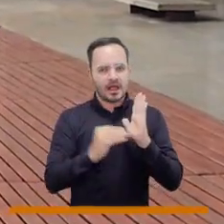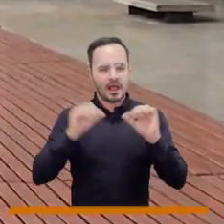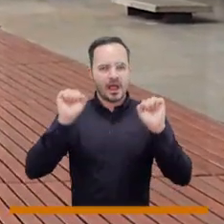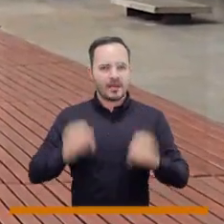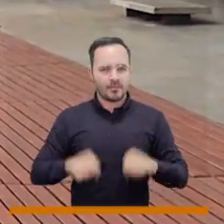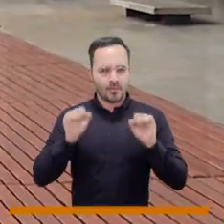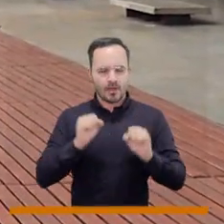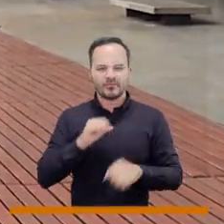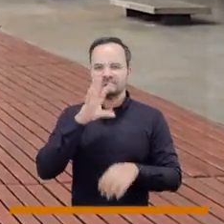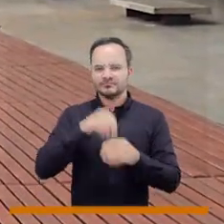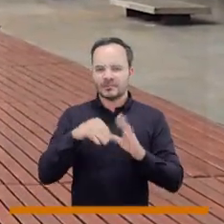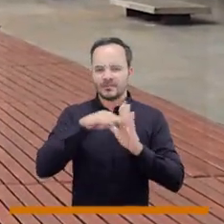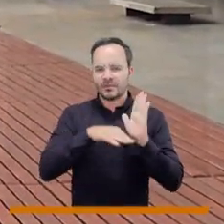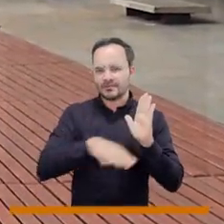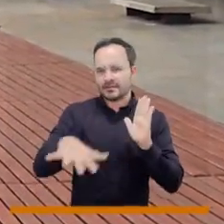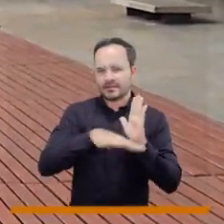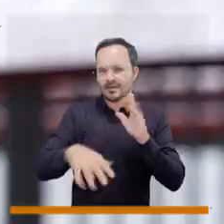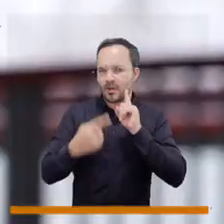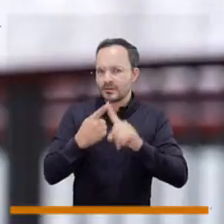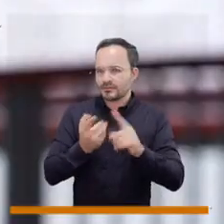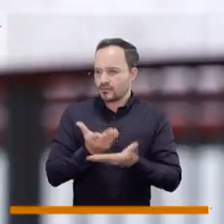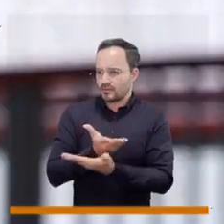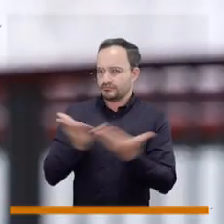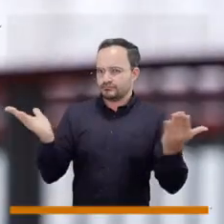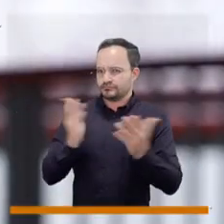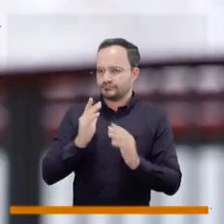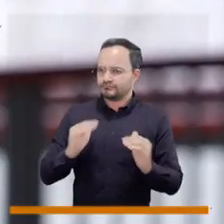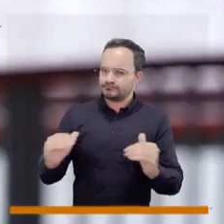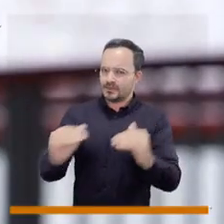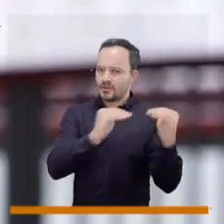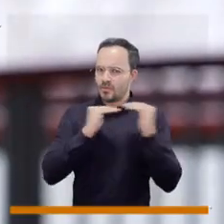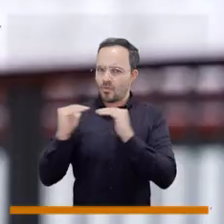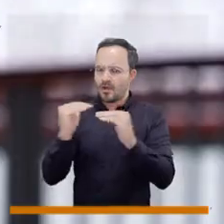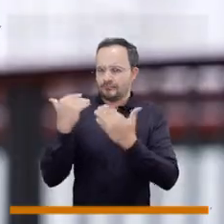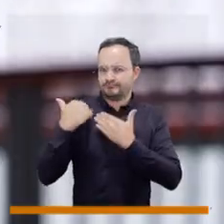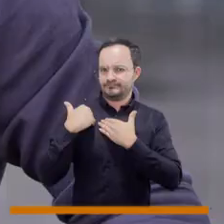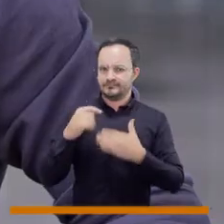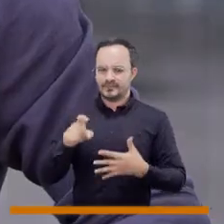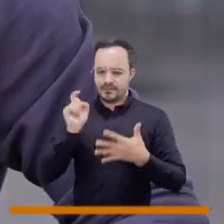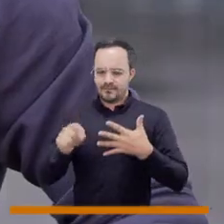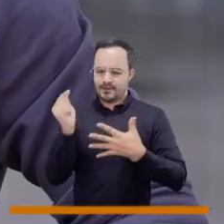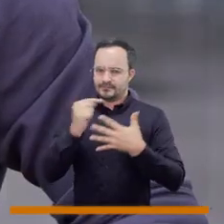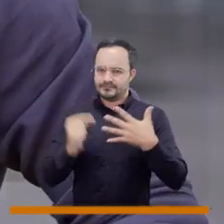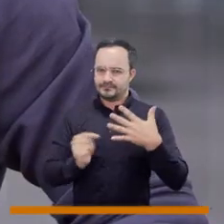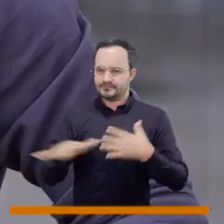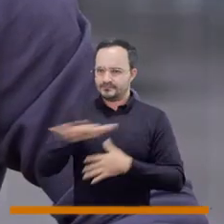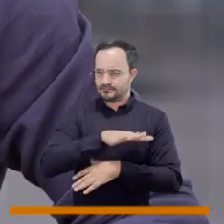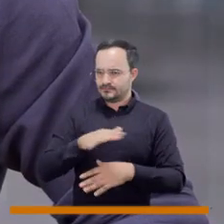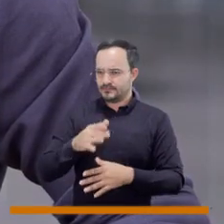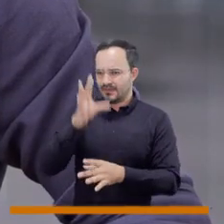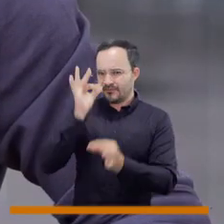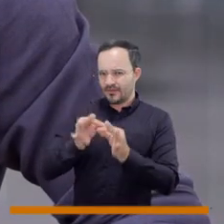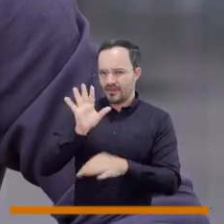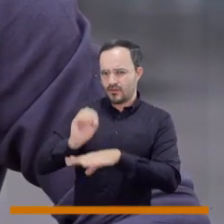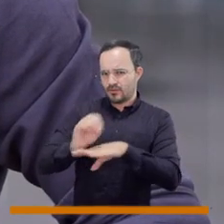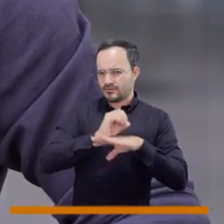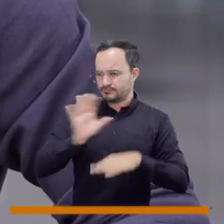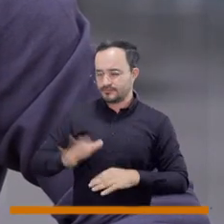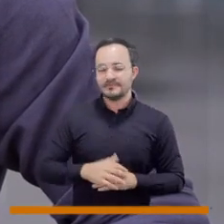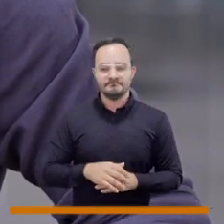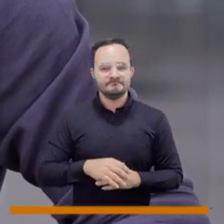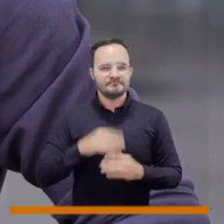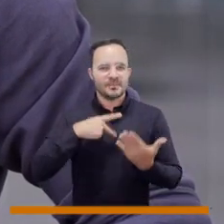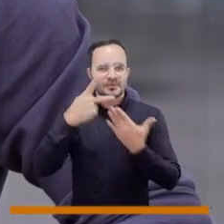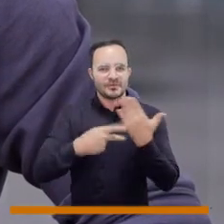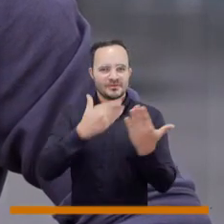que da garantías y equipara organizaciones basadas en la fe. Sí, el proyecto